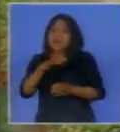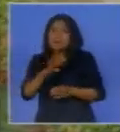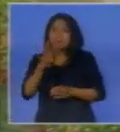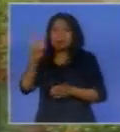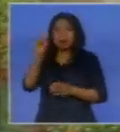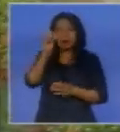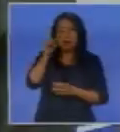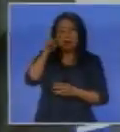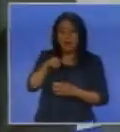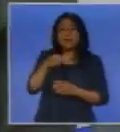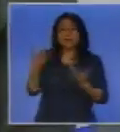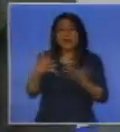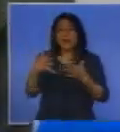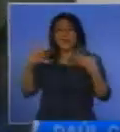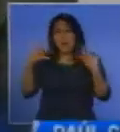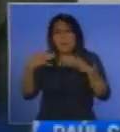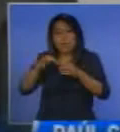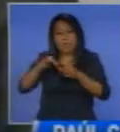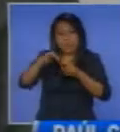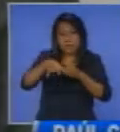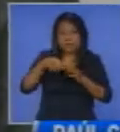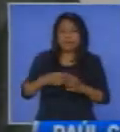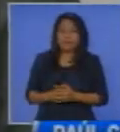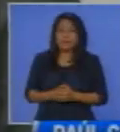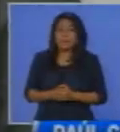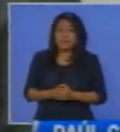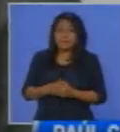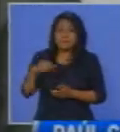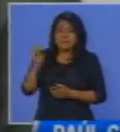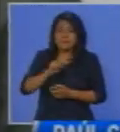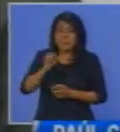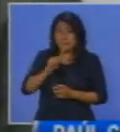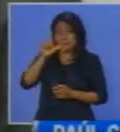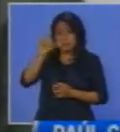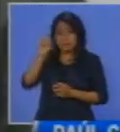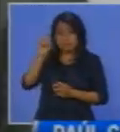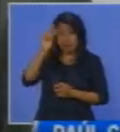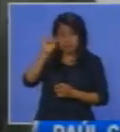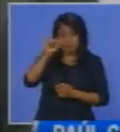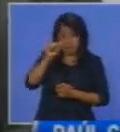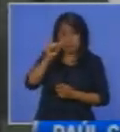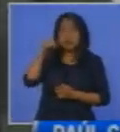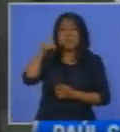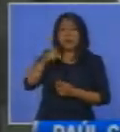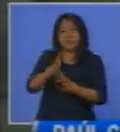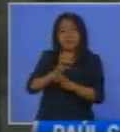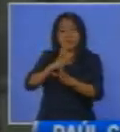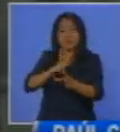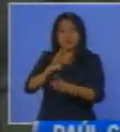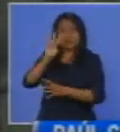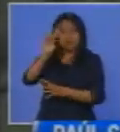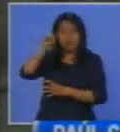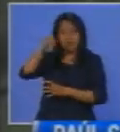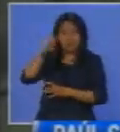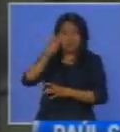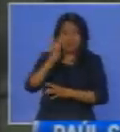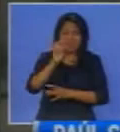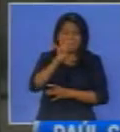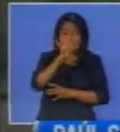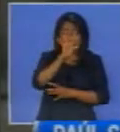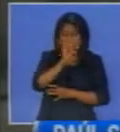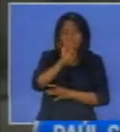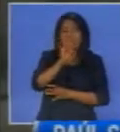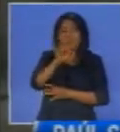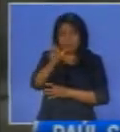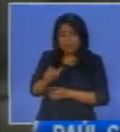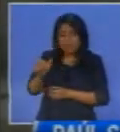provincia del Guayas. En el caso de Lomas Argentillo, estamos hablando de 12.788 electores. Pedro Caro acudirán a las